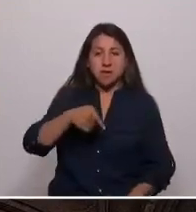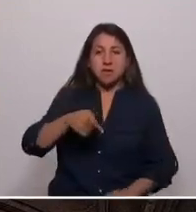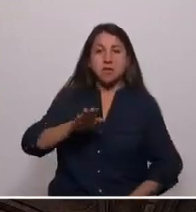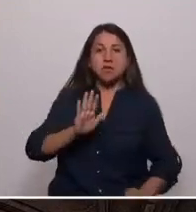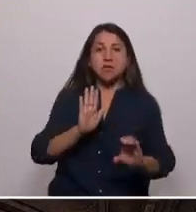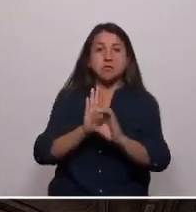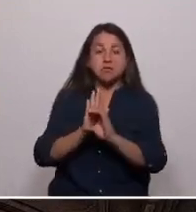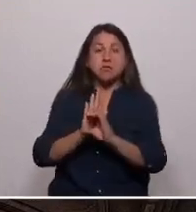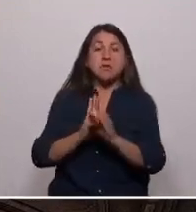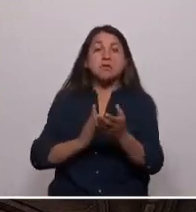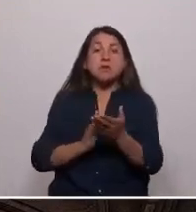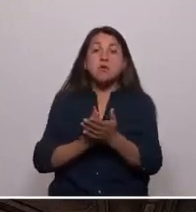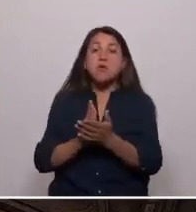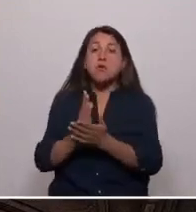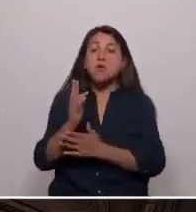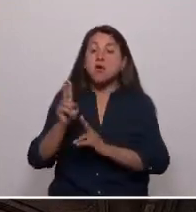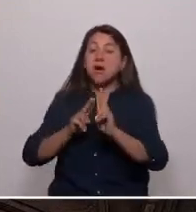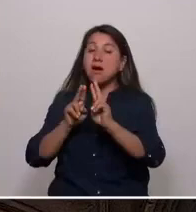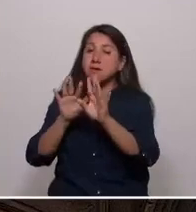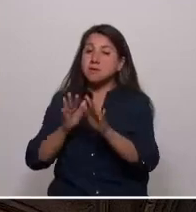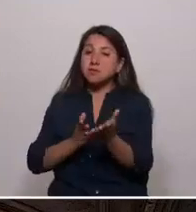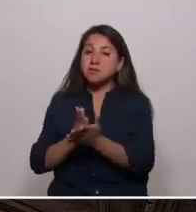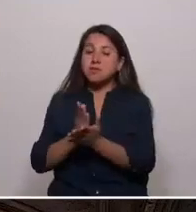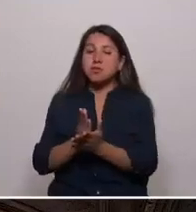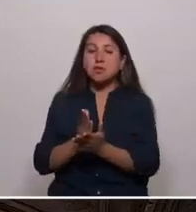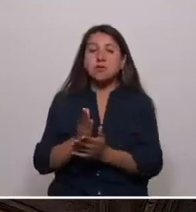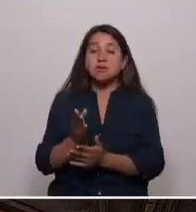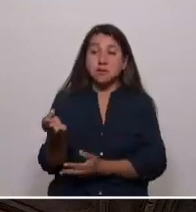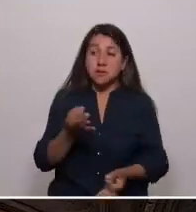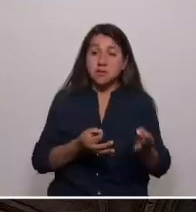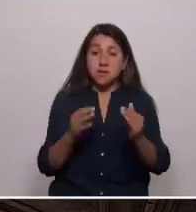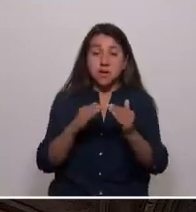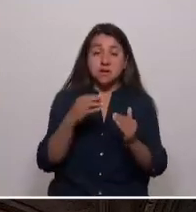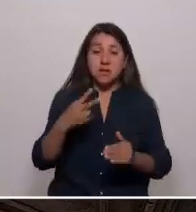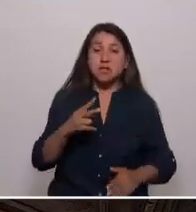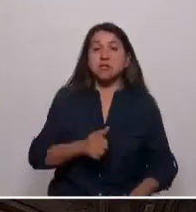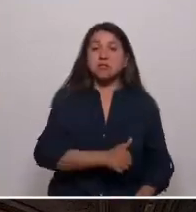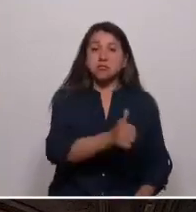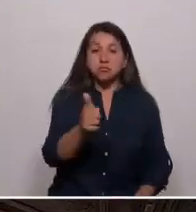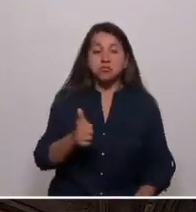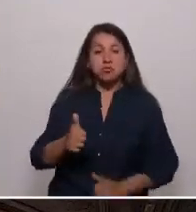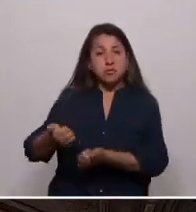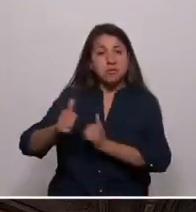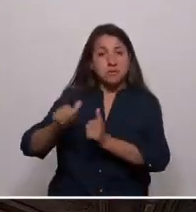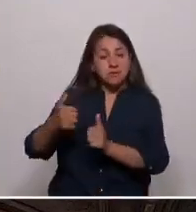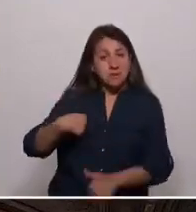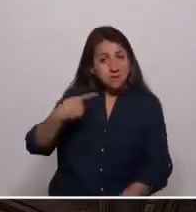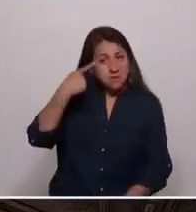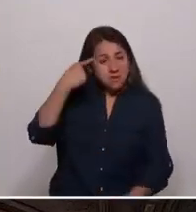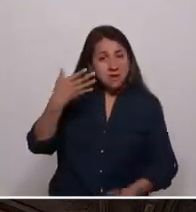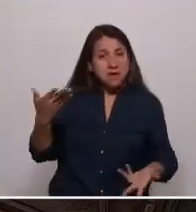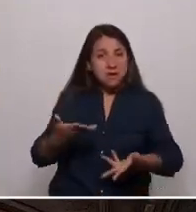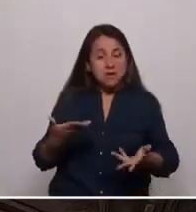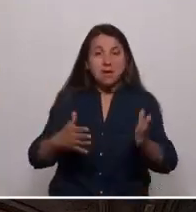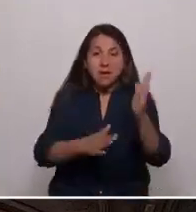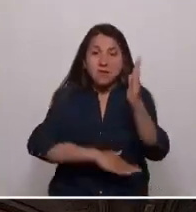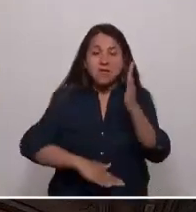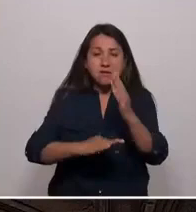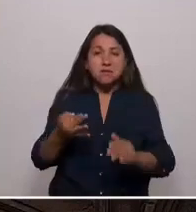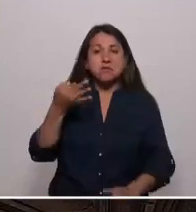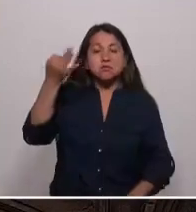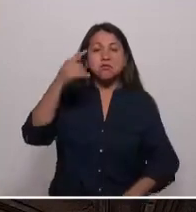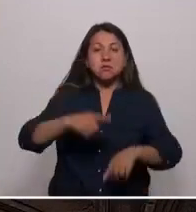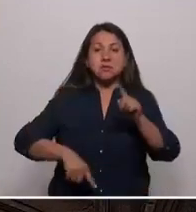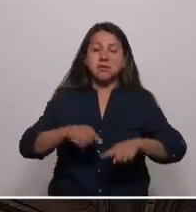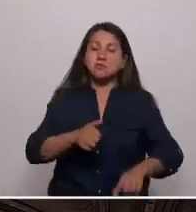gestación, la que se ha dado en llamar la casa de todos. Nuestro desafío será pensar en instalar bases para una futura tierra de